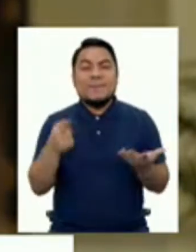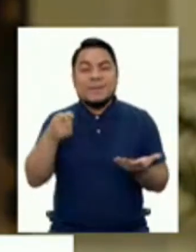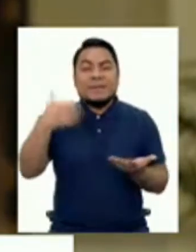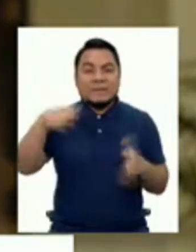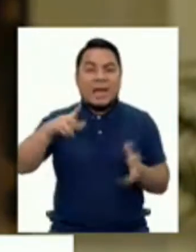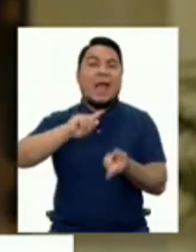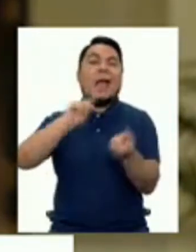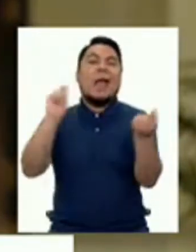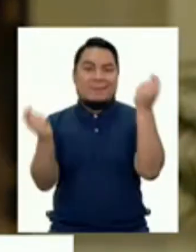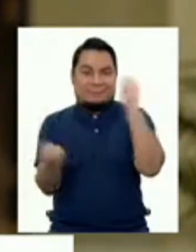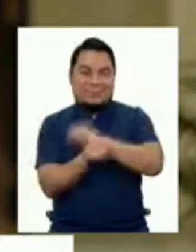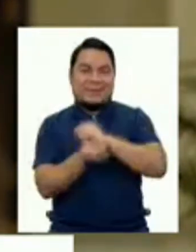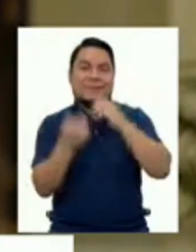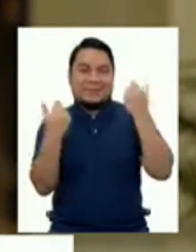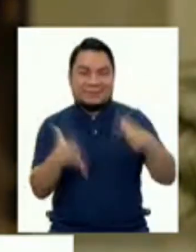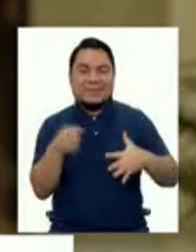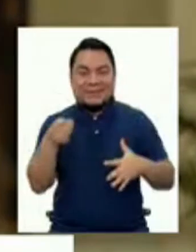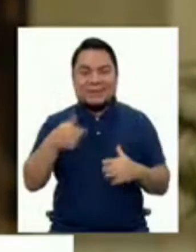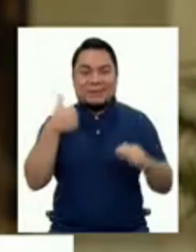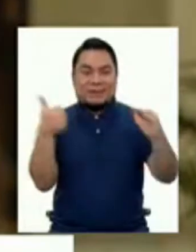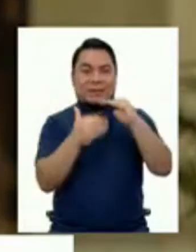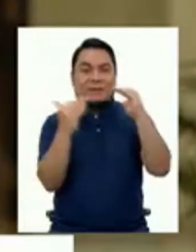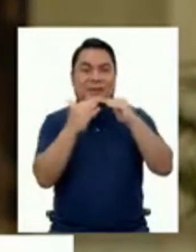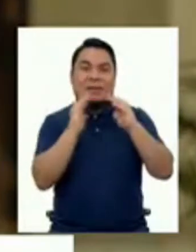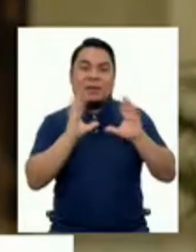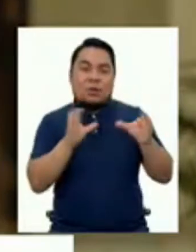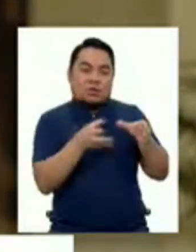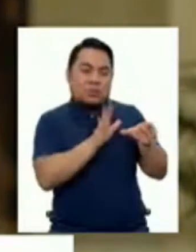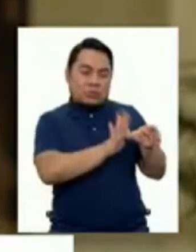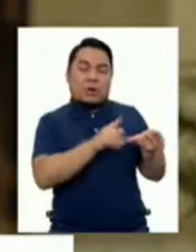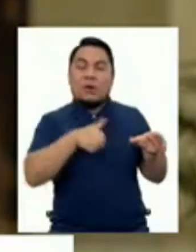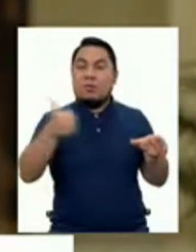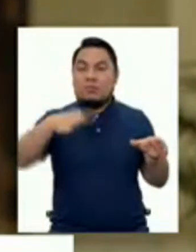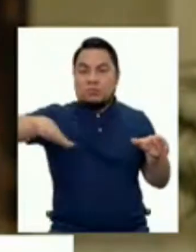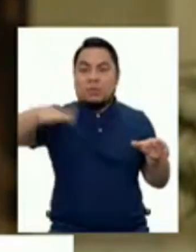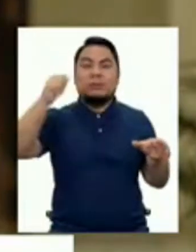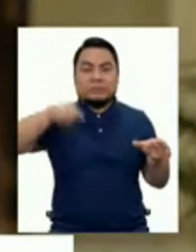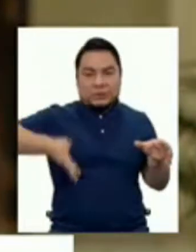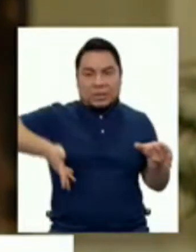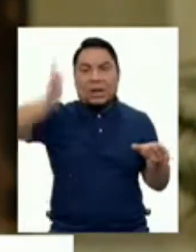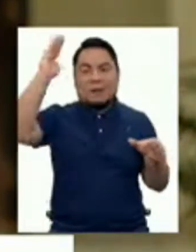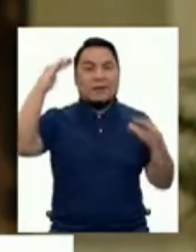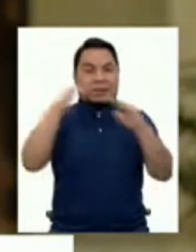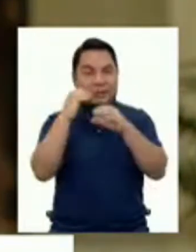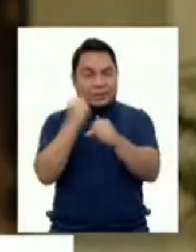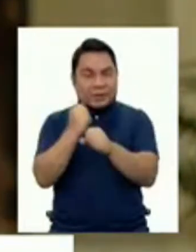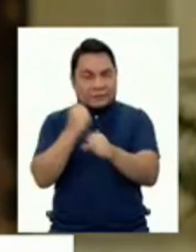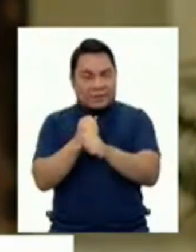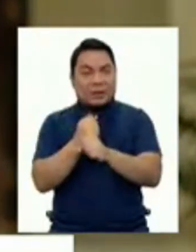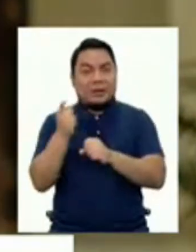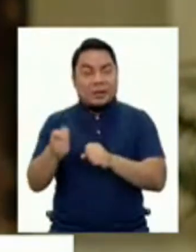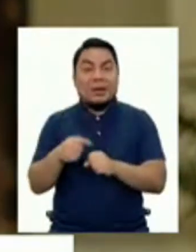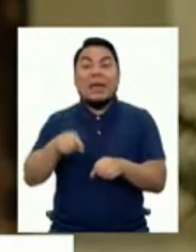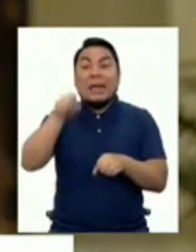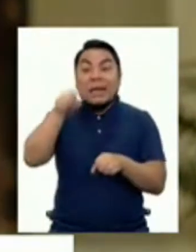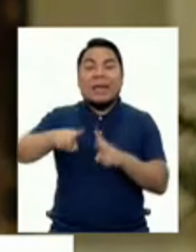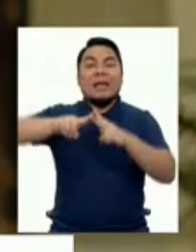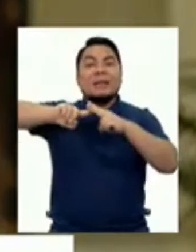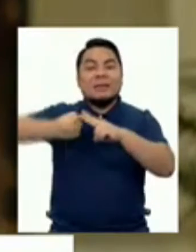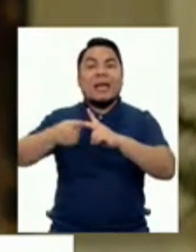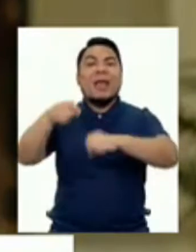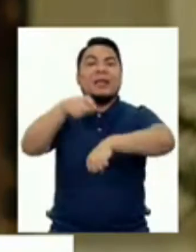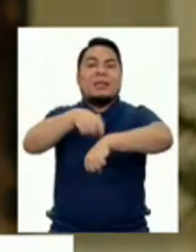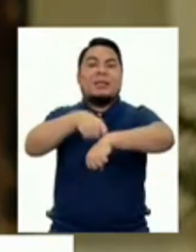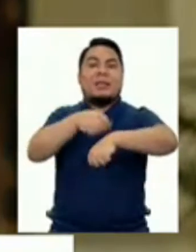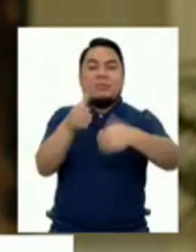cambia la estrategia a través de esta cuarentena focalizada, con el inicio también de la fase 3 de